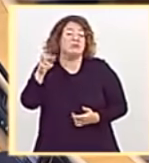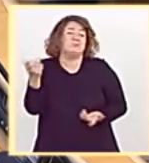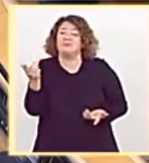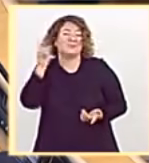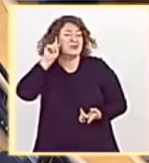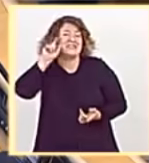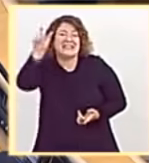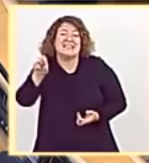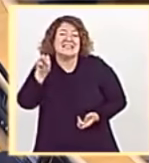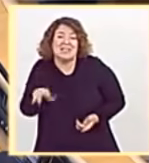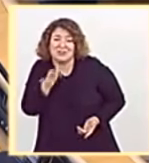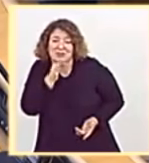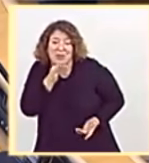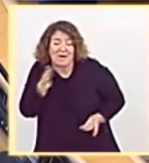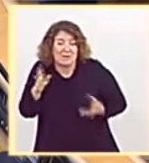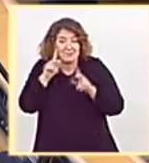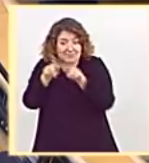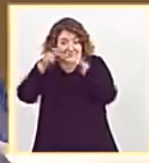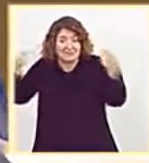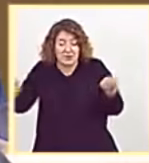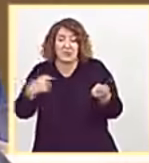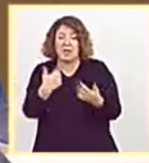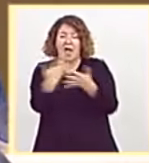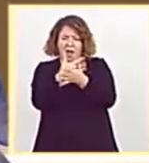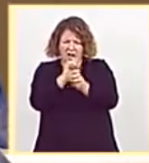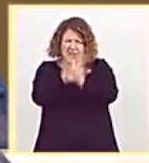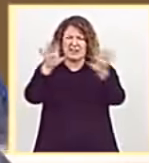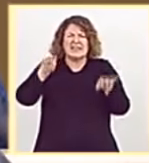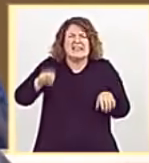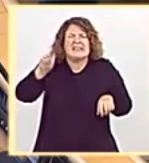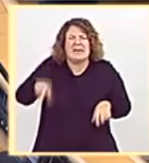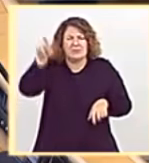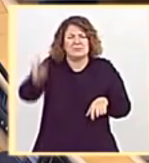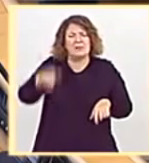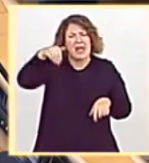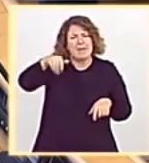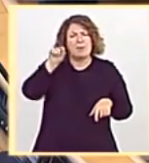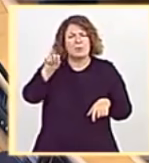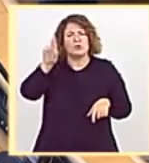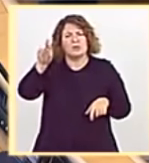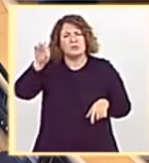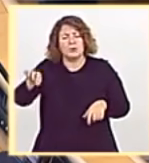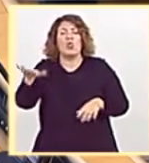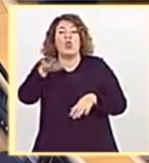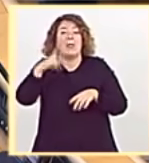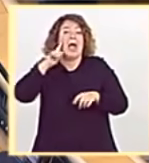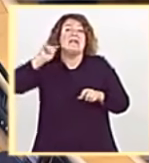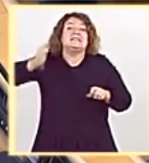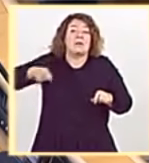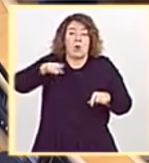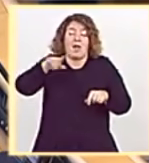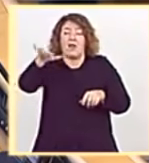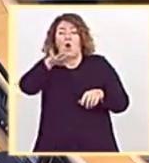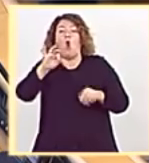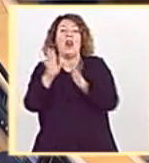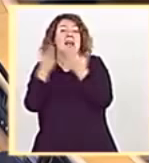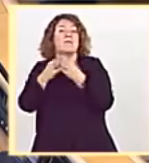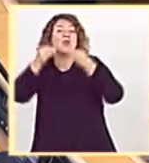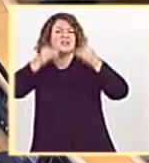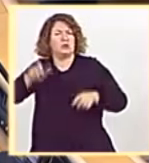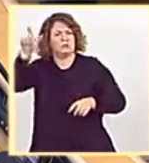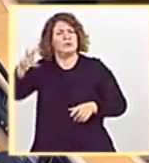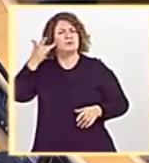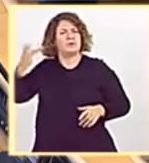es. Pero en el momento en el que ustedes nos aclaren quién es M. Rajoy, a lo mejor termina en los tribunales y en los libros de historia por ser también una gran